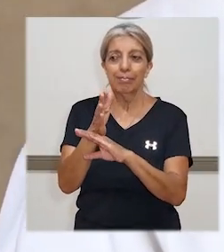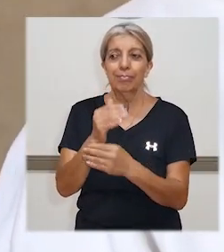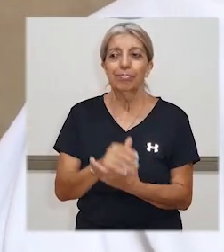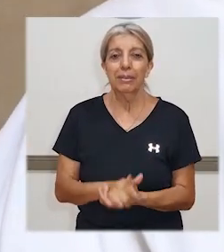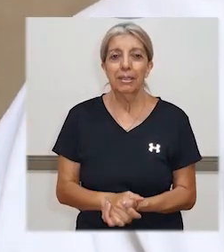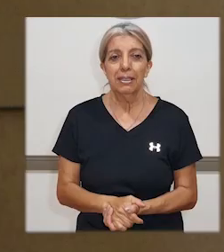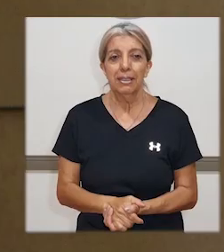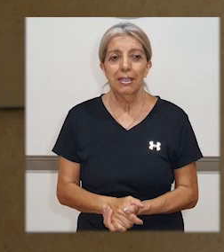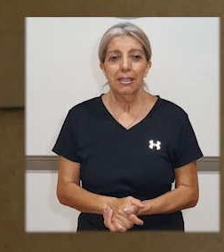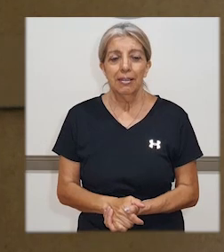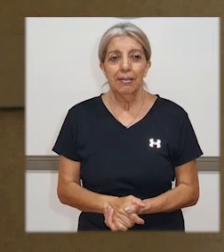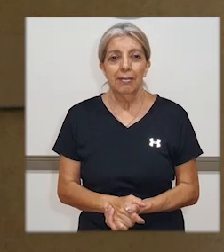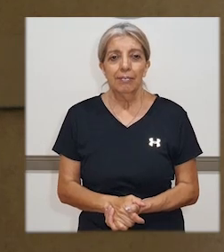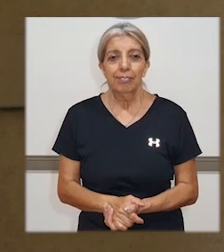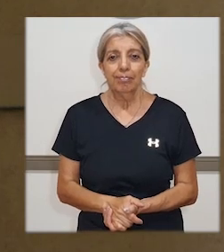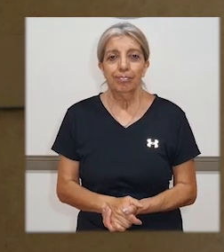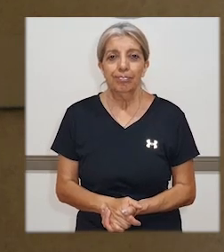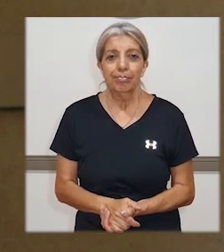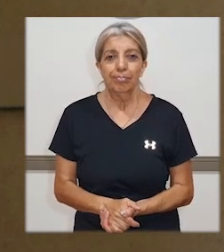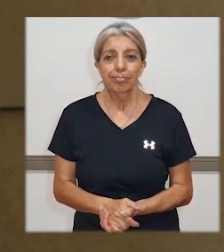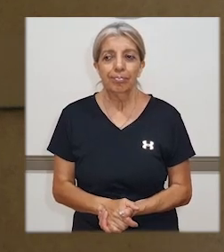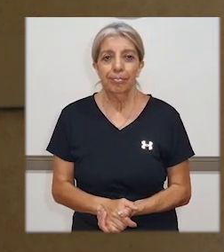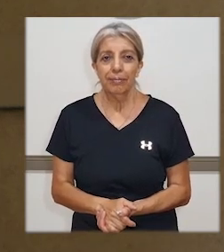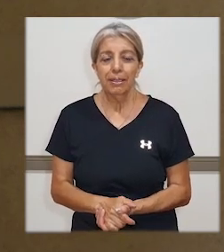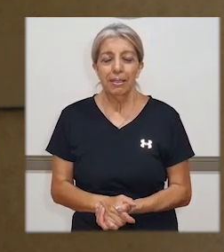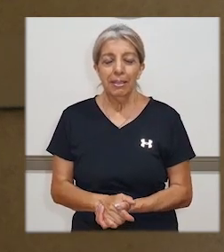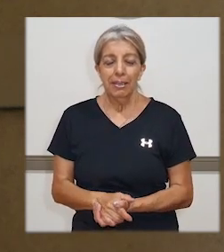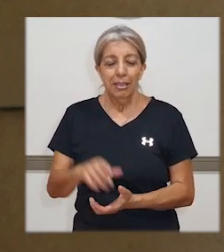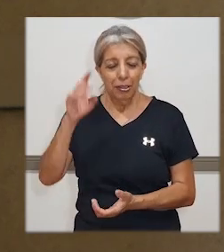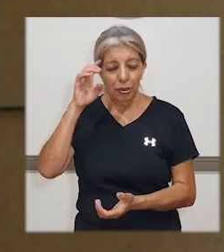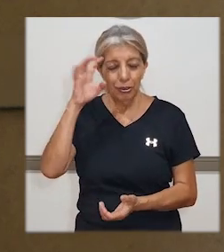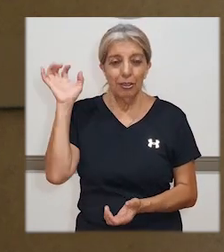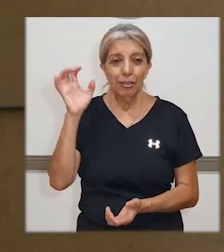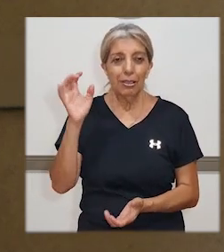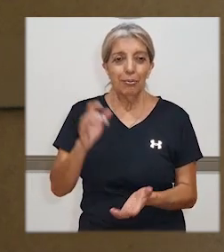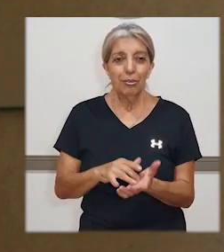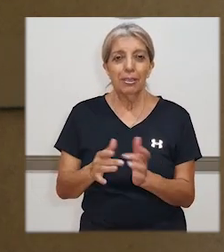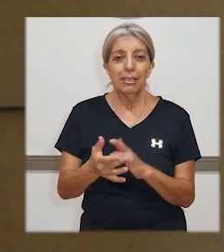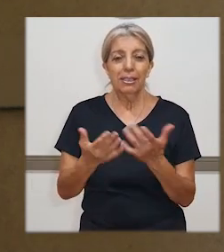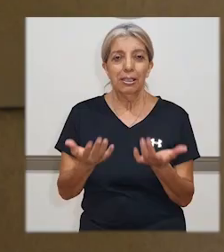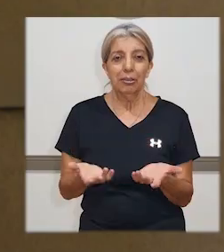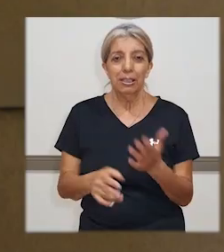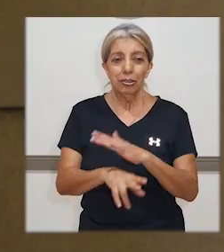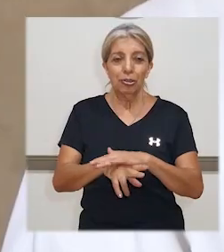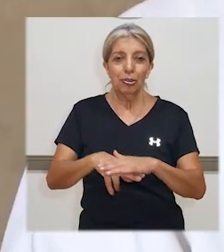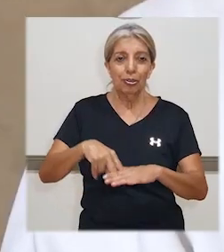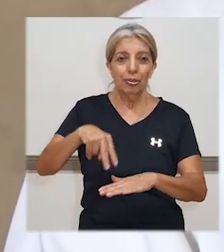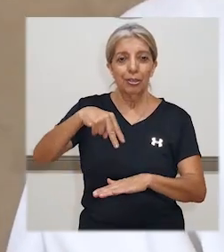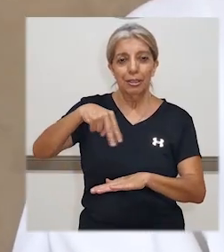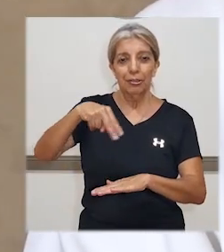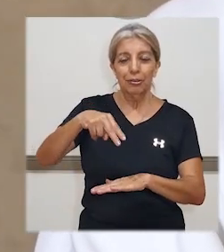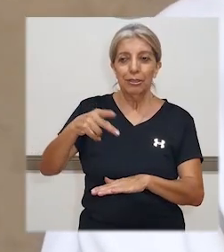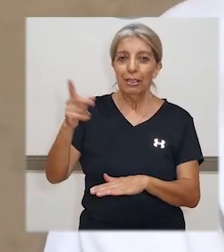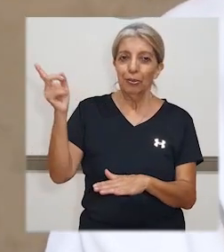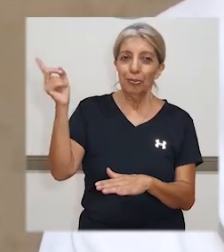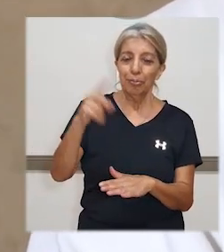Israel de la esclavitud de Egipto. Todos nos acordamos, ¿no? El buen pastor, el Señor Jesucristo resucitado, ha venido